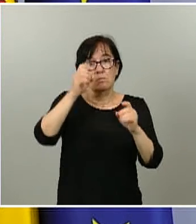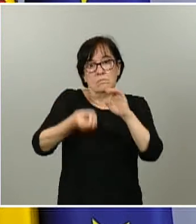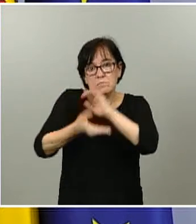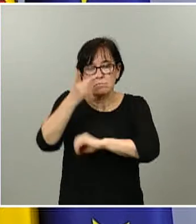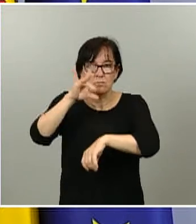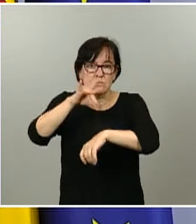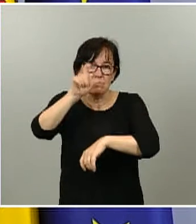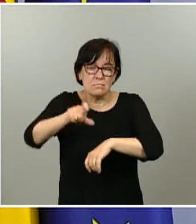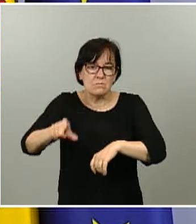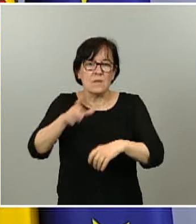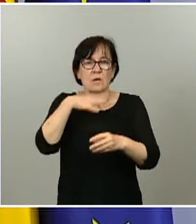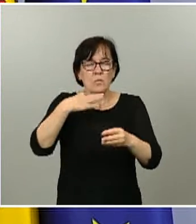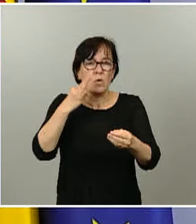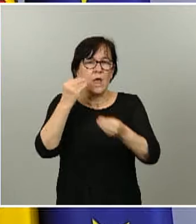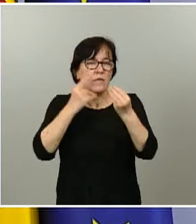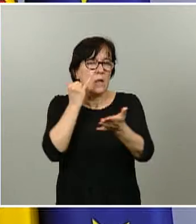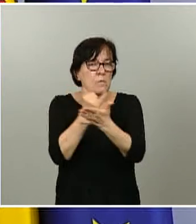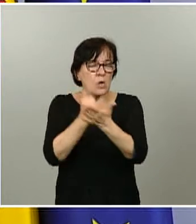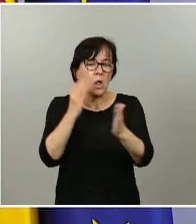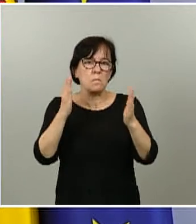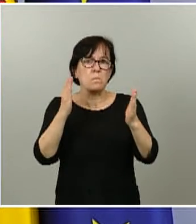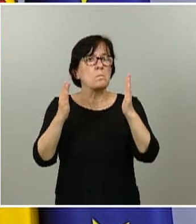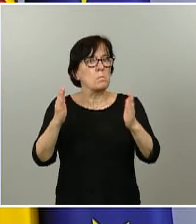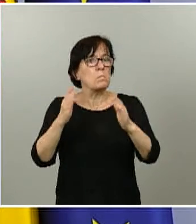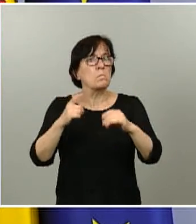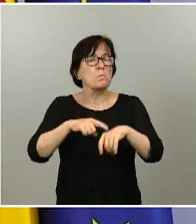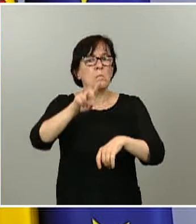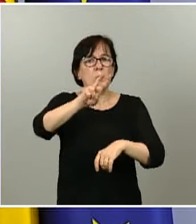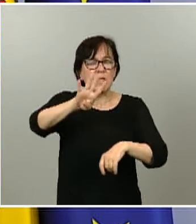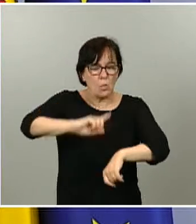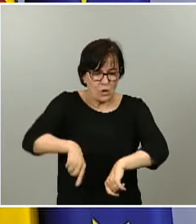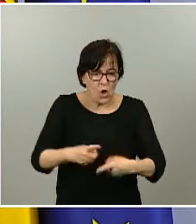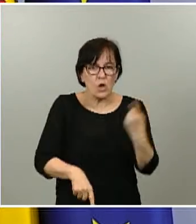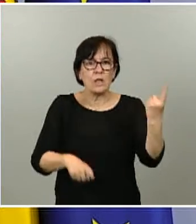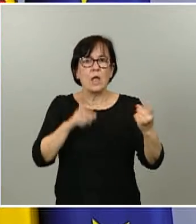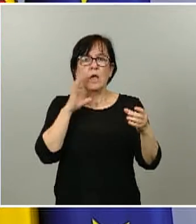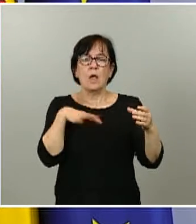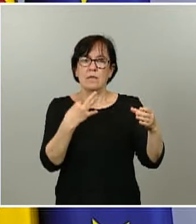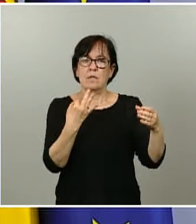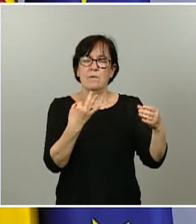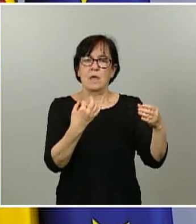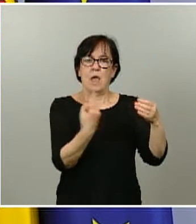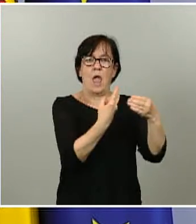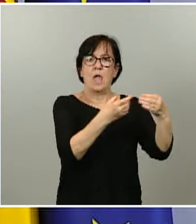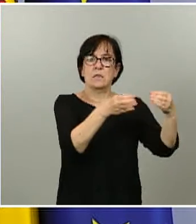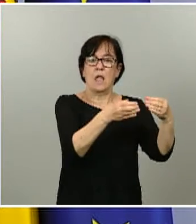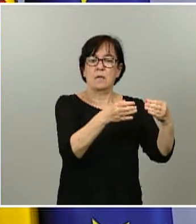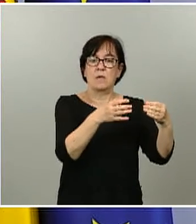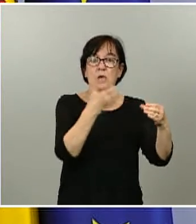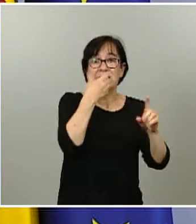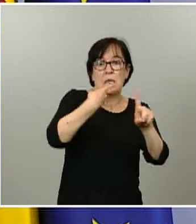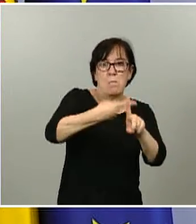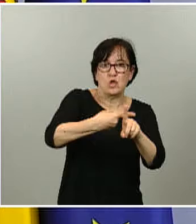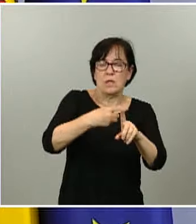hacerles una prueba diagnóstica en un margen de 24 horas, proceder al aislamiento en caso de que el diagnóstico sea positivo, etcétera, etcétera. Todos